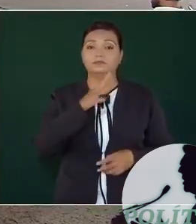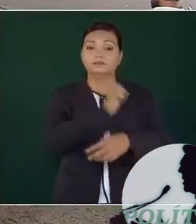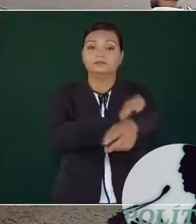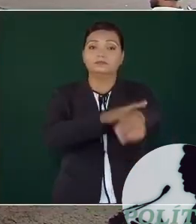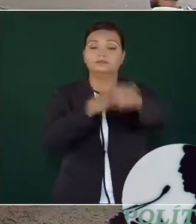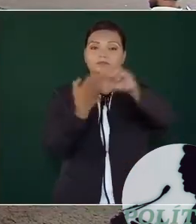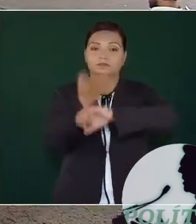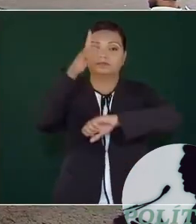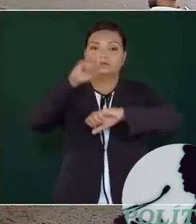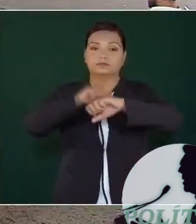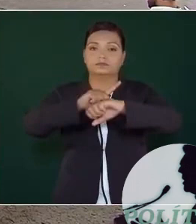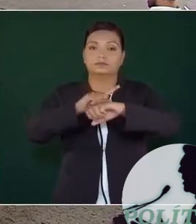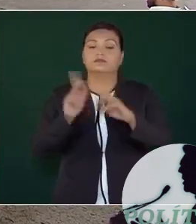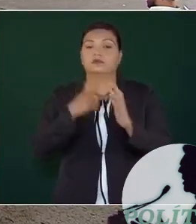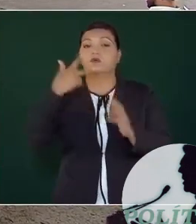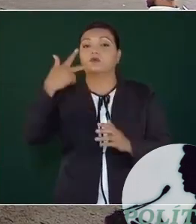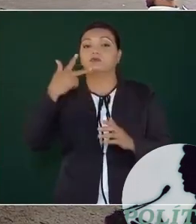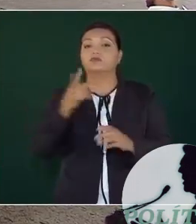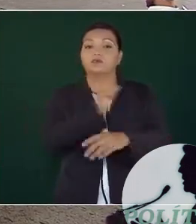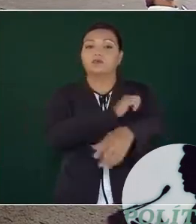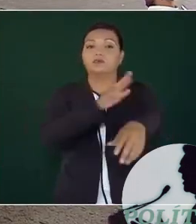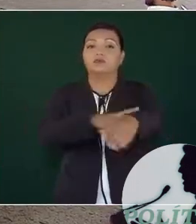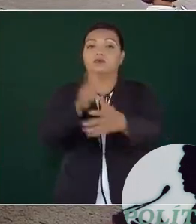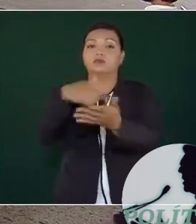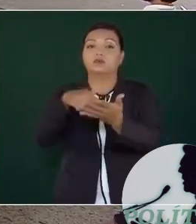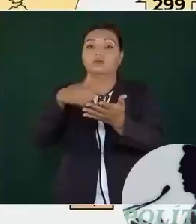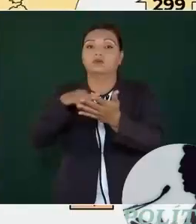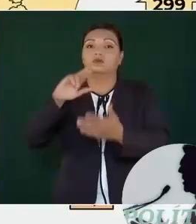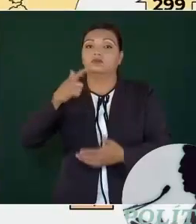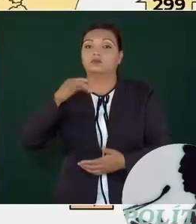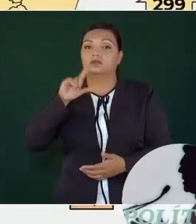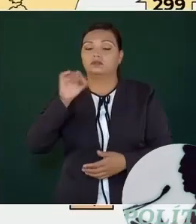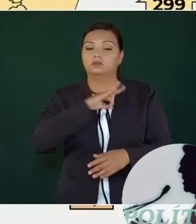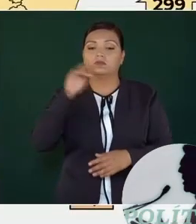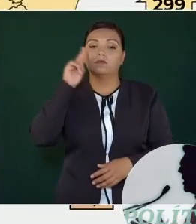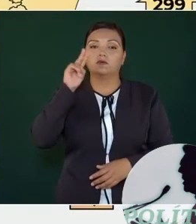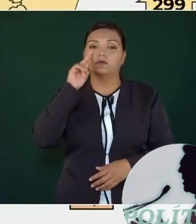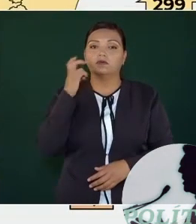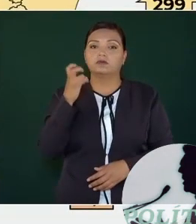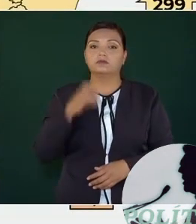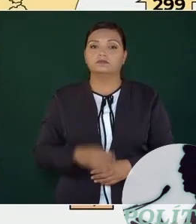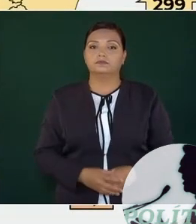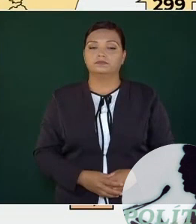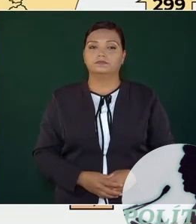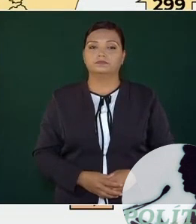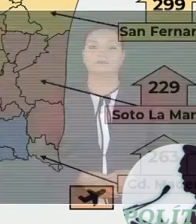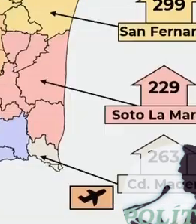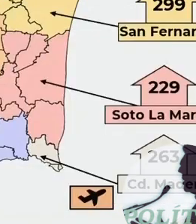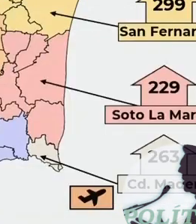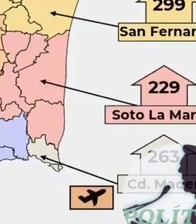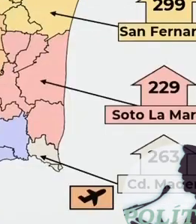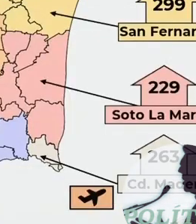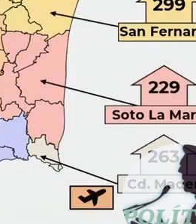coordinación estatal y 8 coordinaciones regionales. Aquí los podemos ver, esos son los nombres como se les